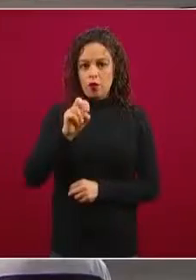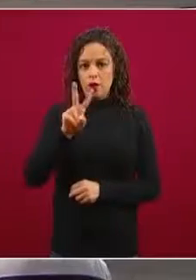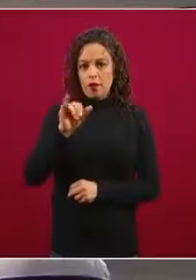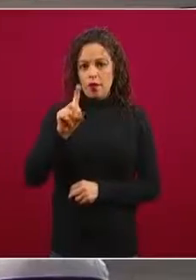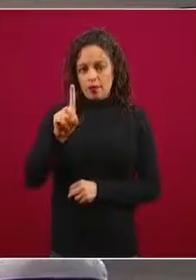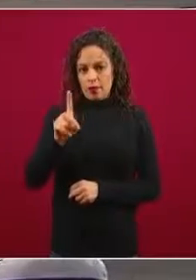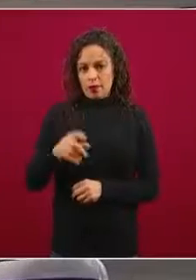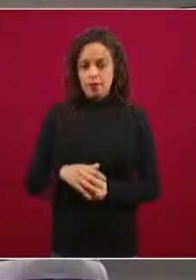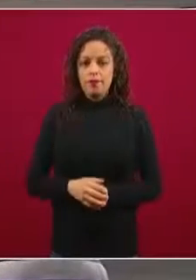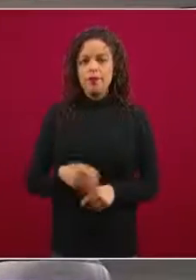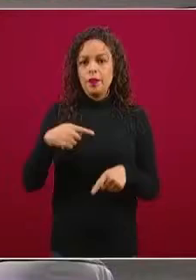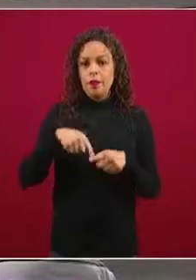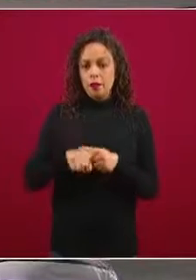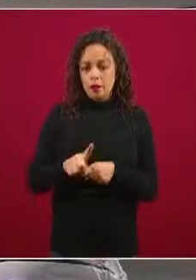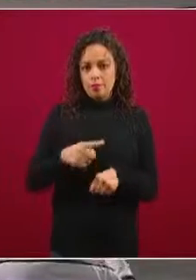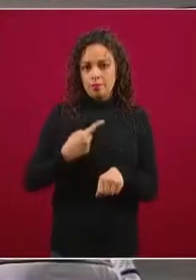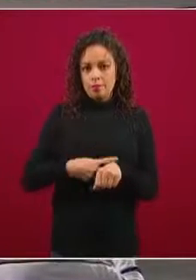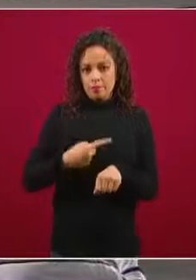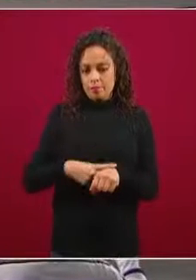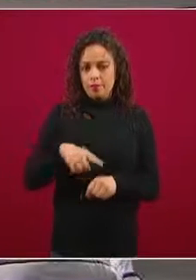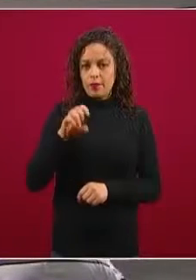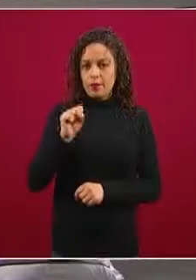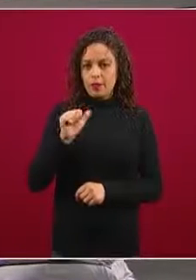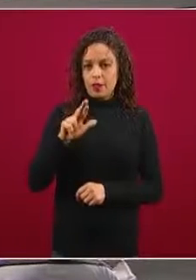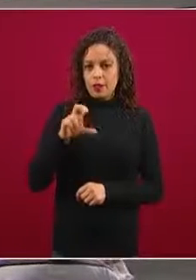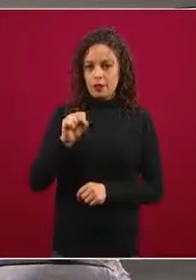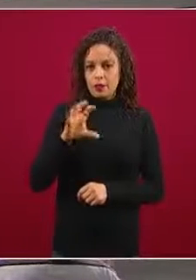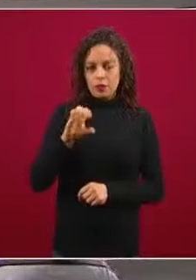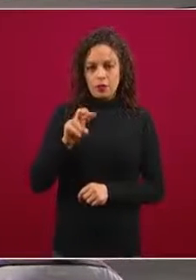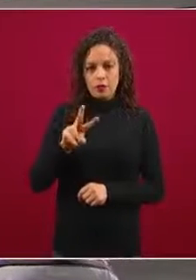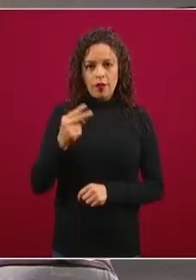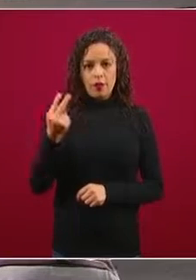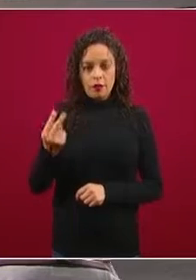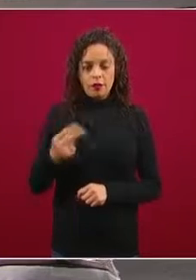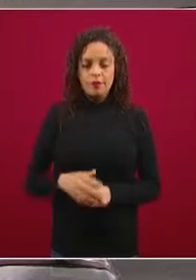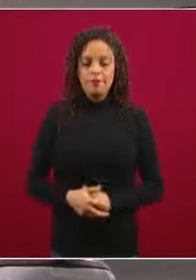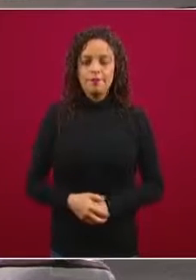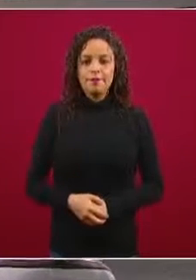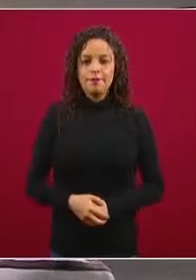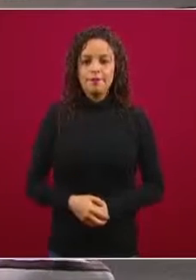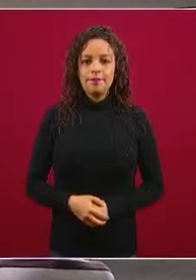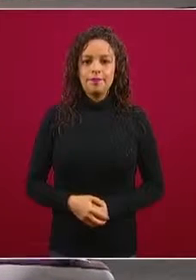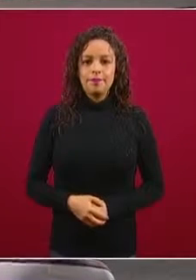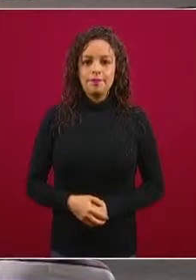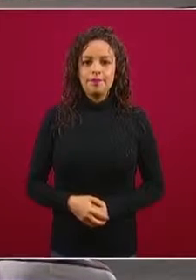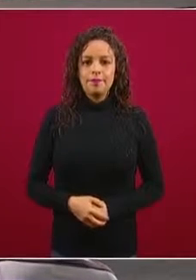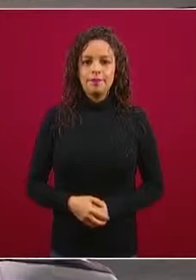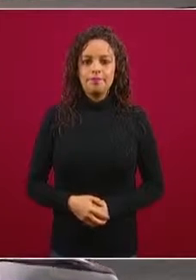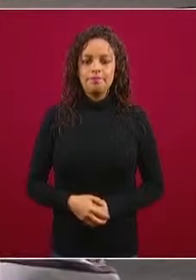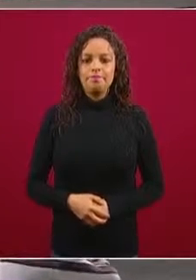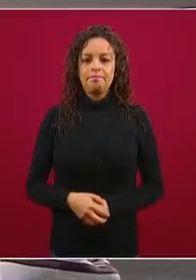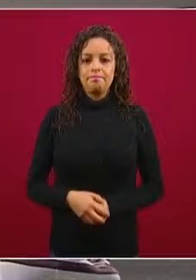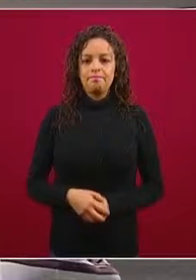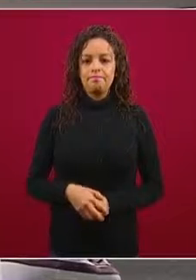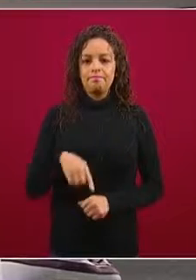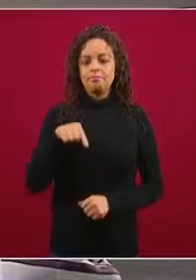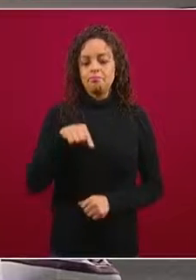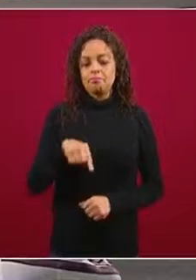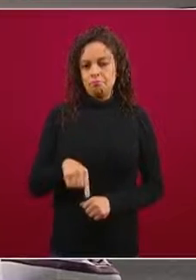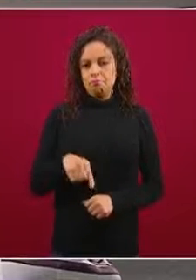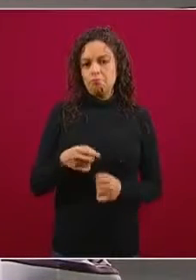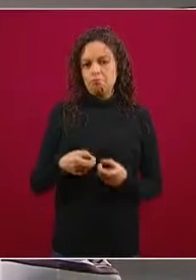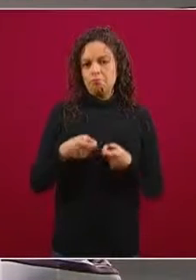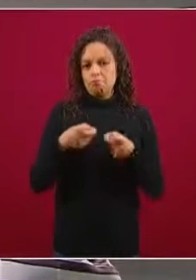el coronavirus SARS-CoV-2. Hoy vamos a centrarnos en el informe técnico,